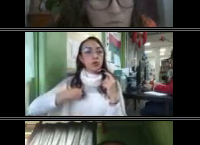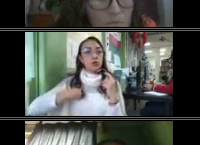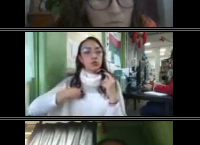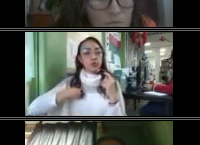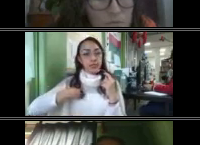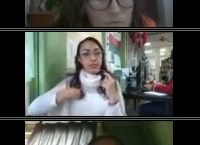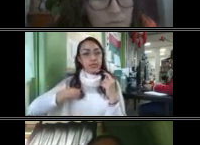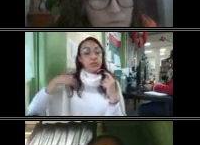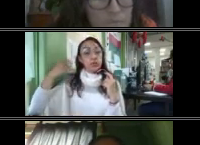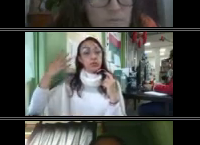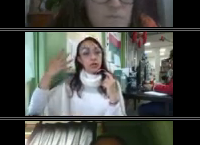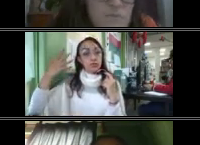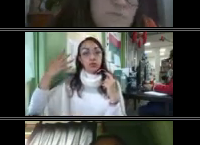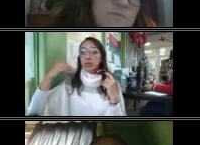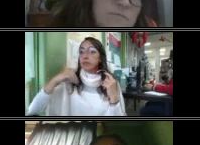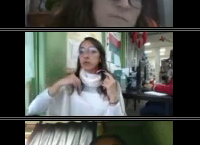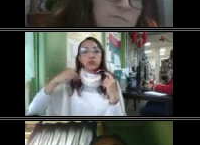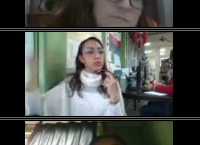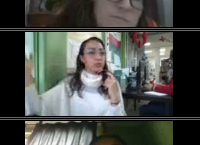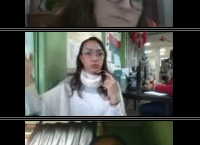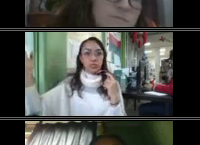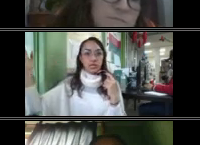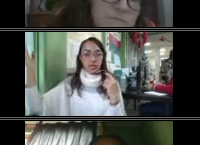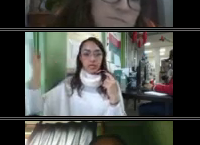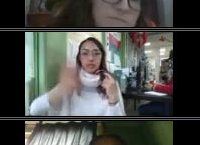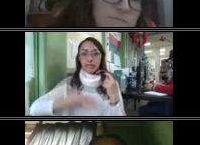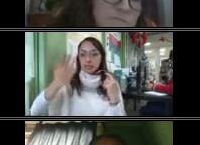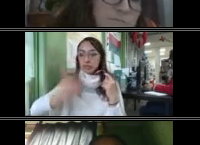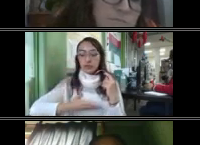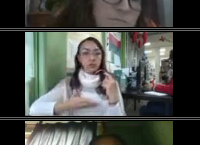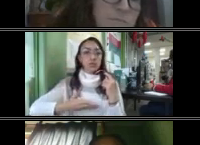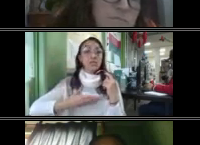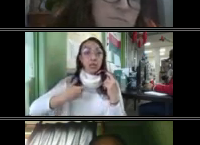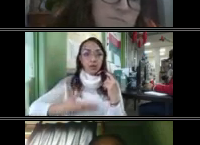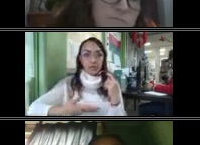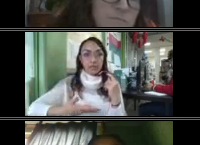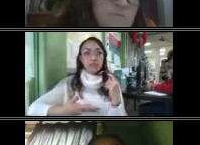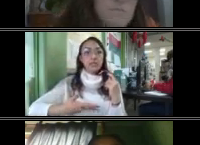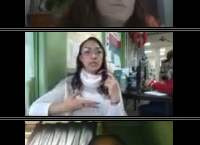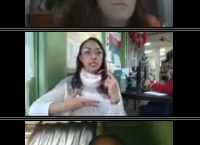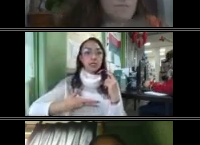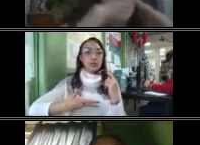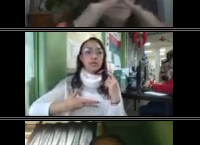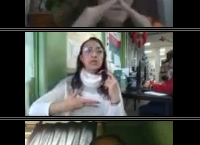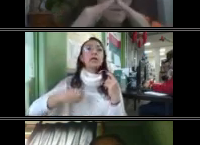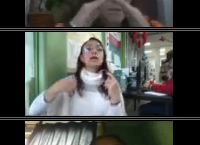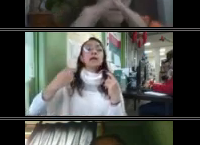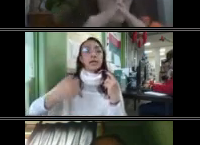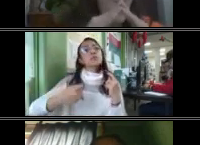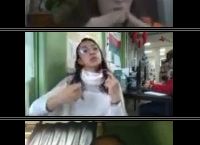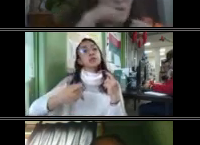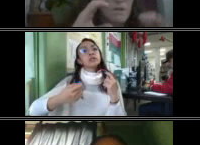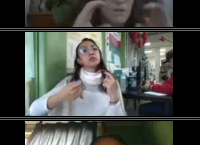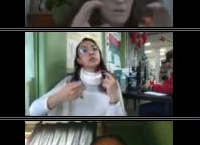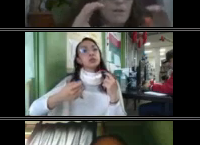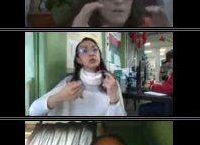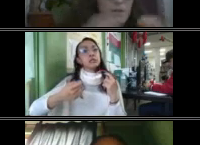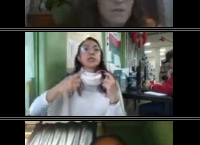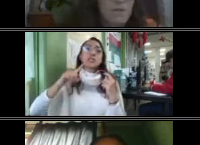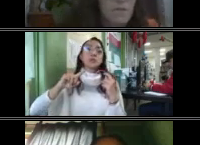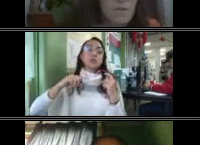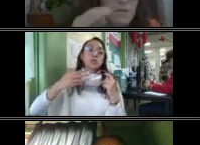nosotros como docentes que escuchamos, pero no tenemos idea de estas cuestiones teóricas del idioma, caemos en